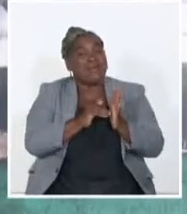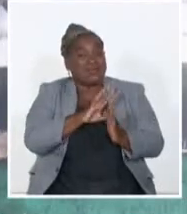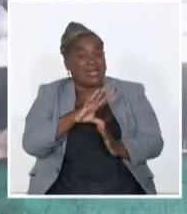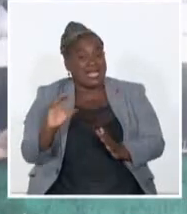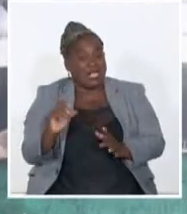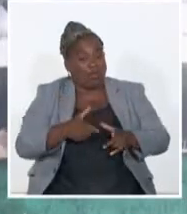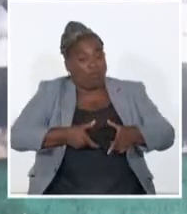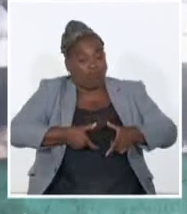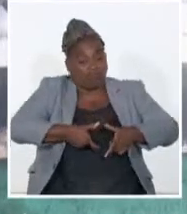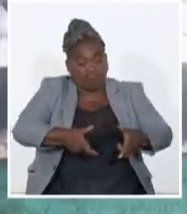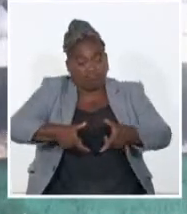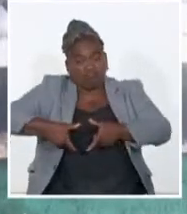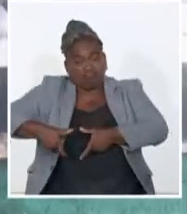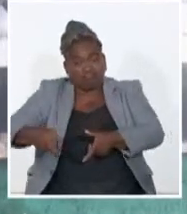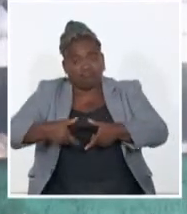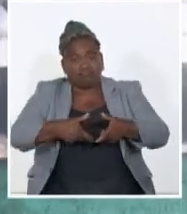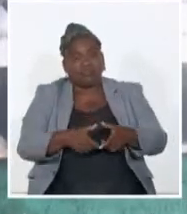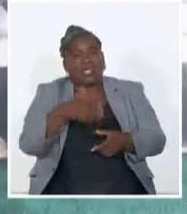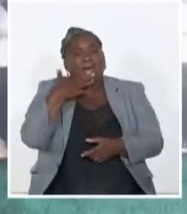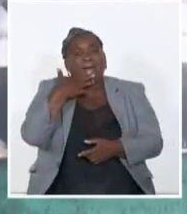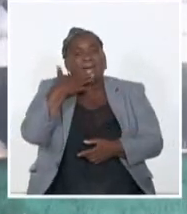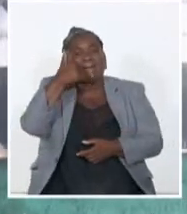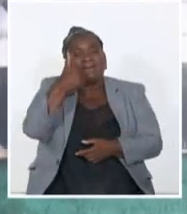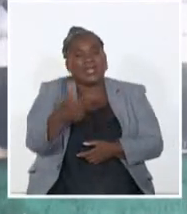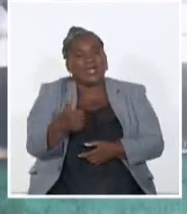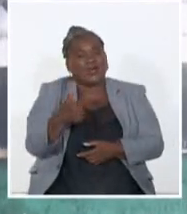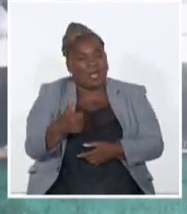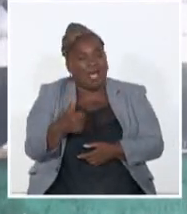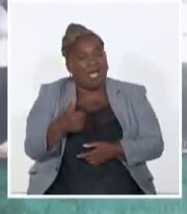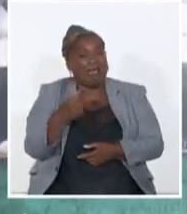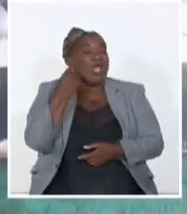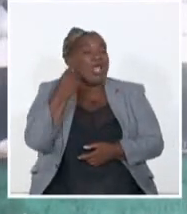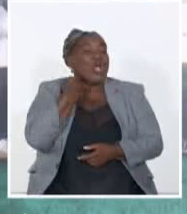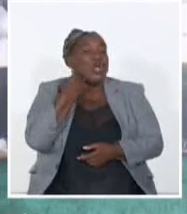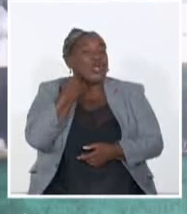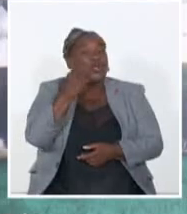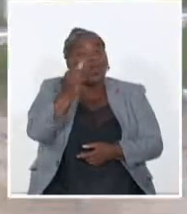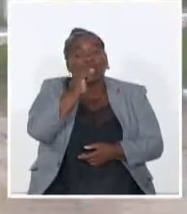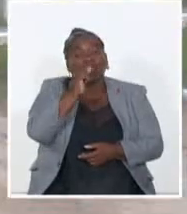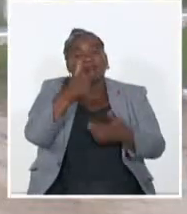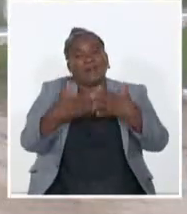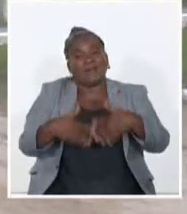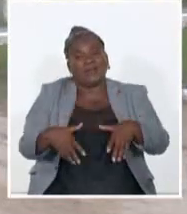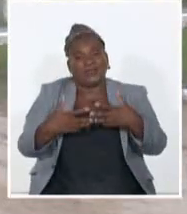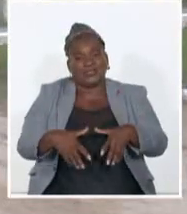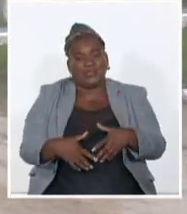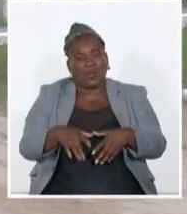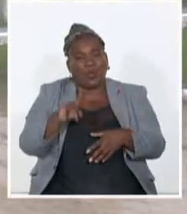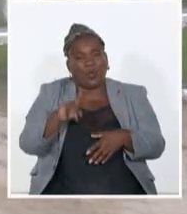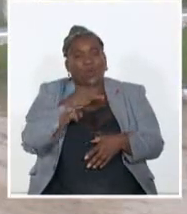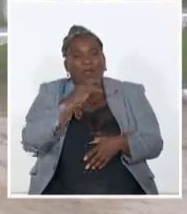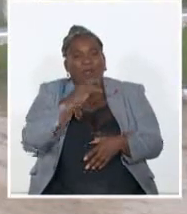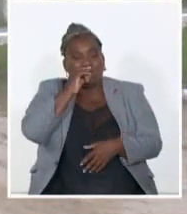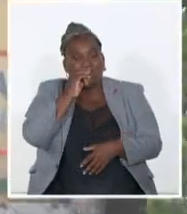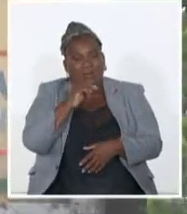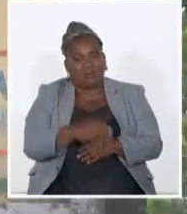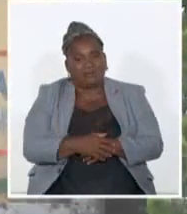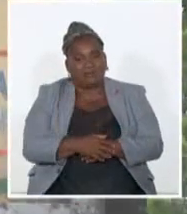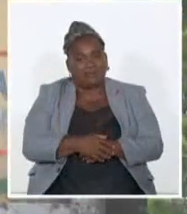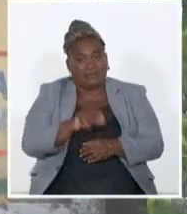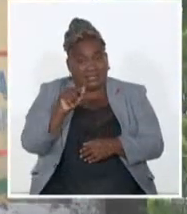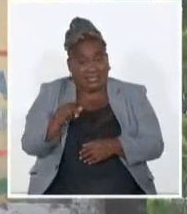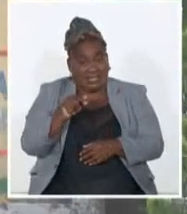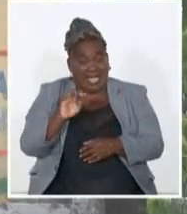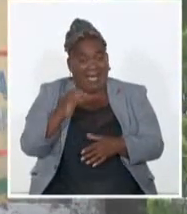el objetivo de mejorar la calidad de los rones que tenemos idea de producir acá en la UEB. De esa manera, la unidad empresarial de